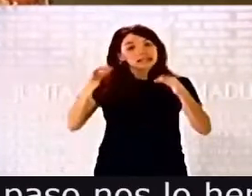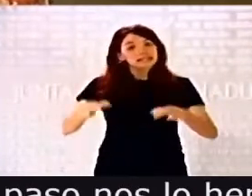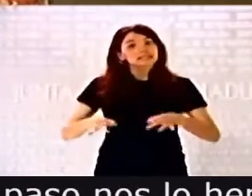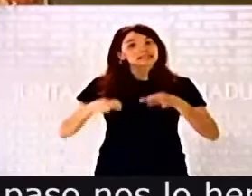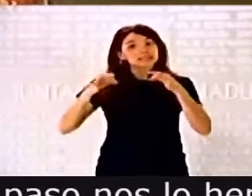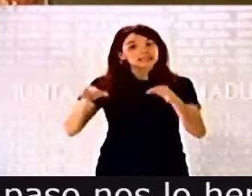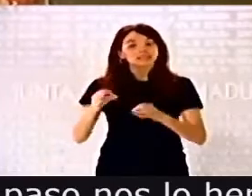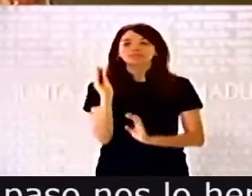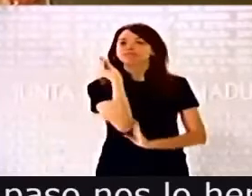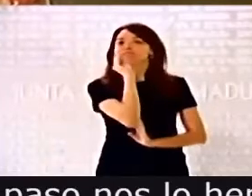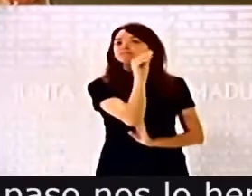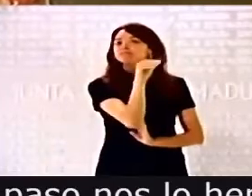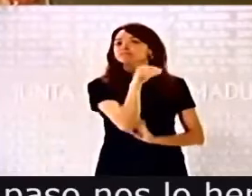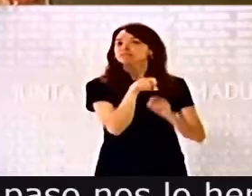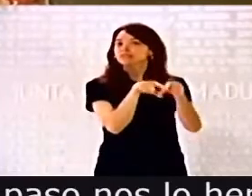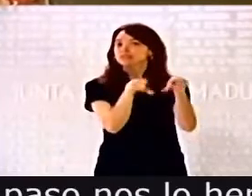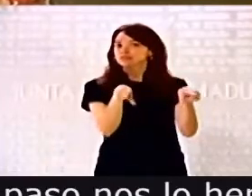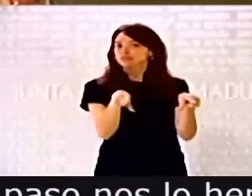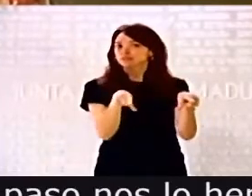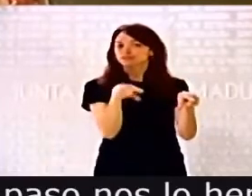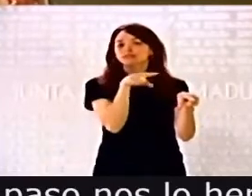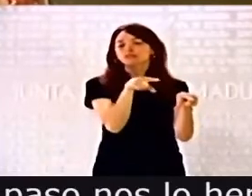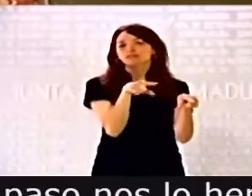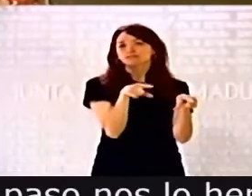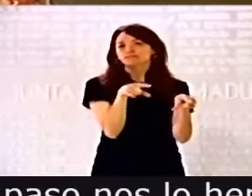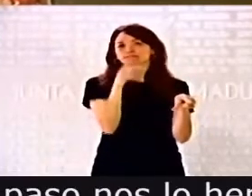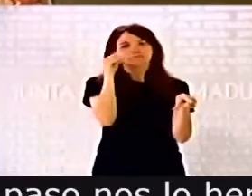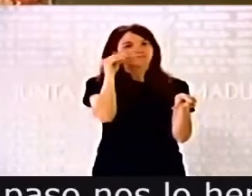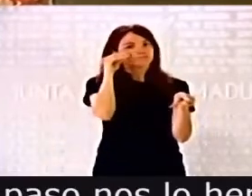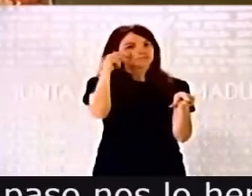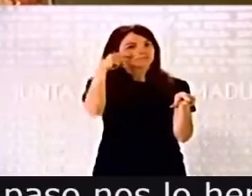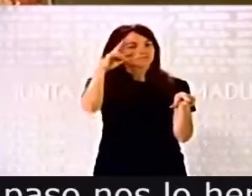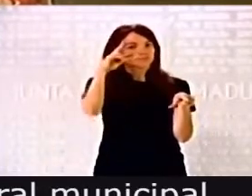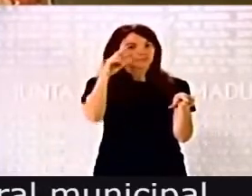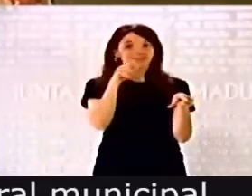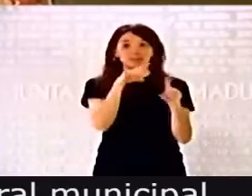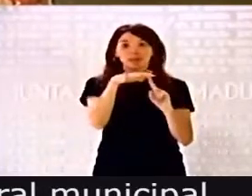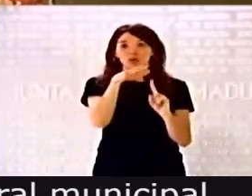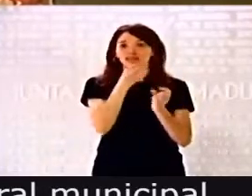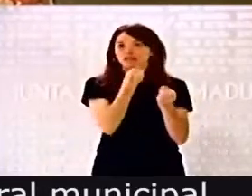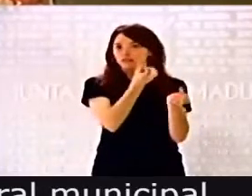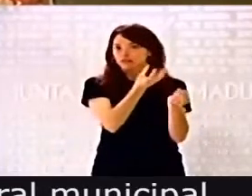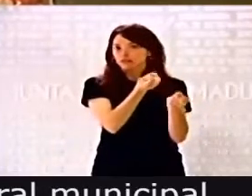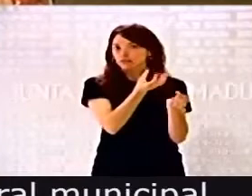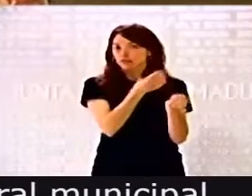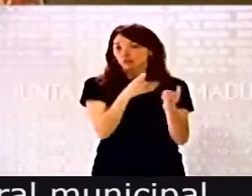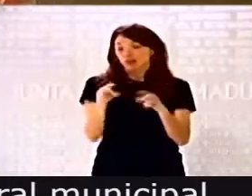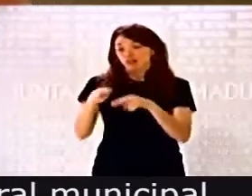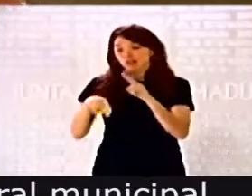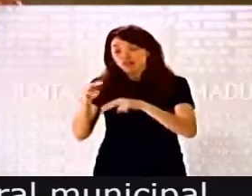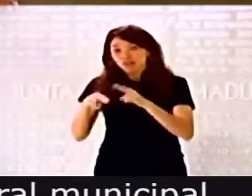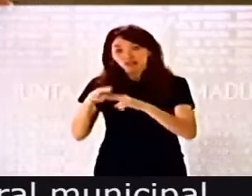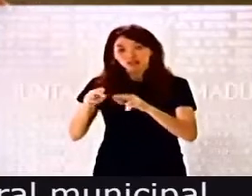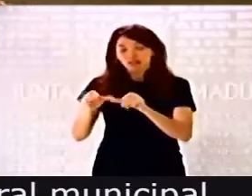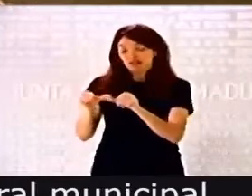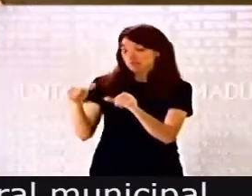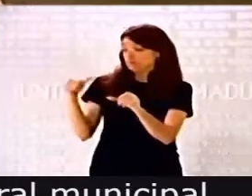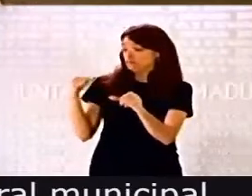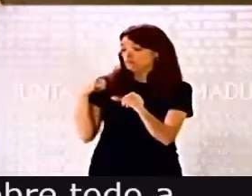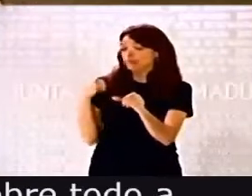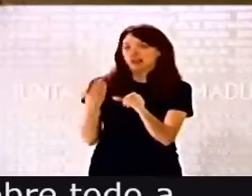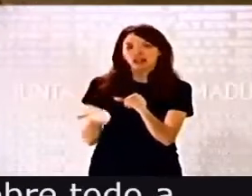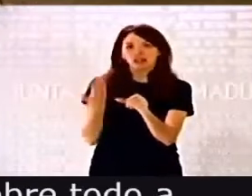los sectoriales, a los informantes, es decir, sobre todo a medio ambiente, pero toda la parte urbanística inicial nos la hemos